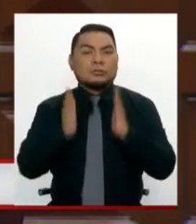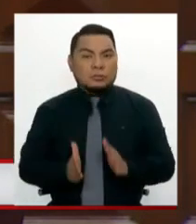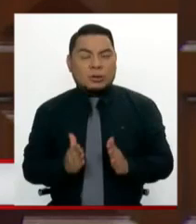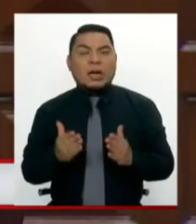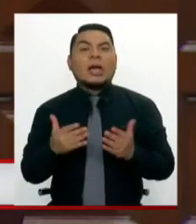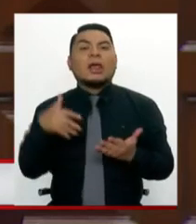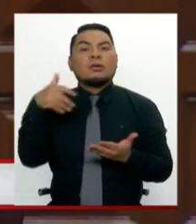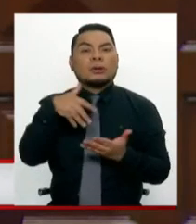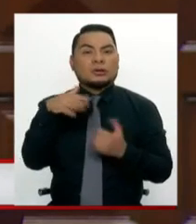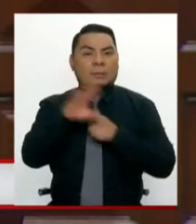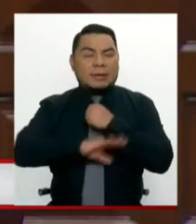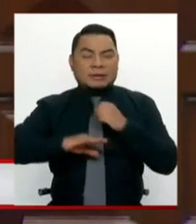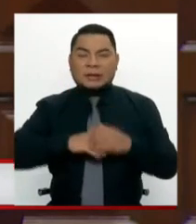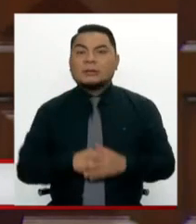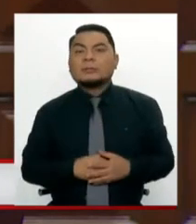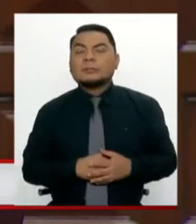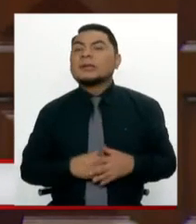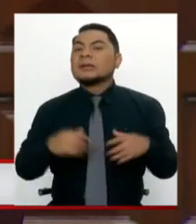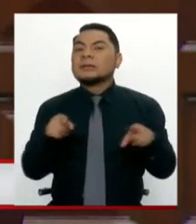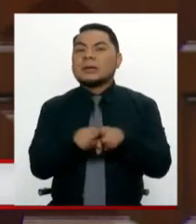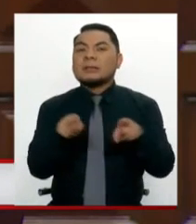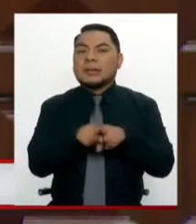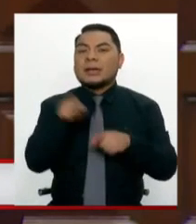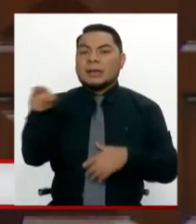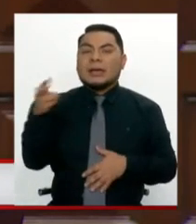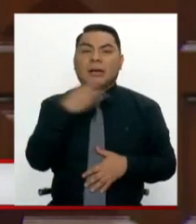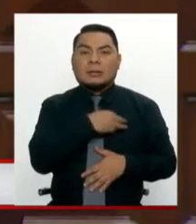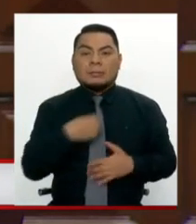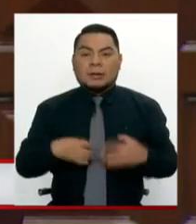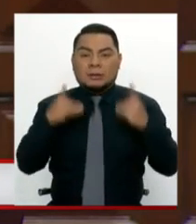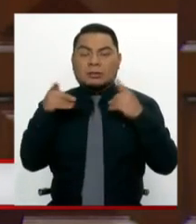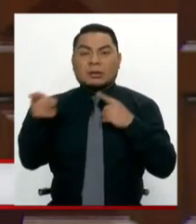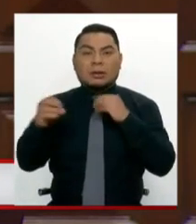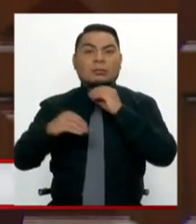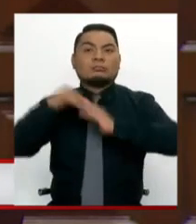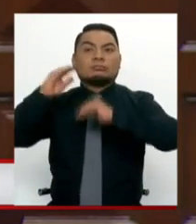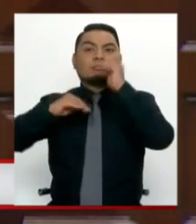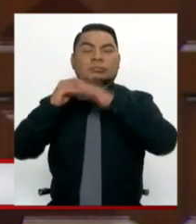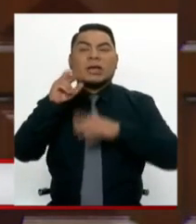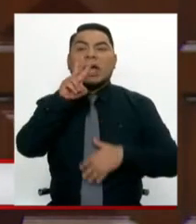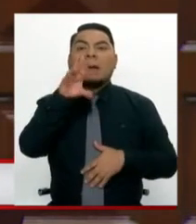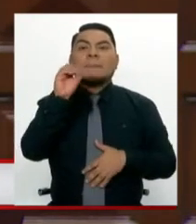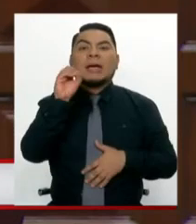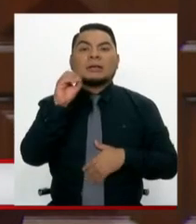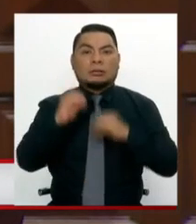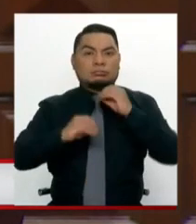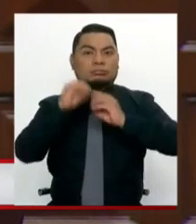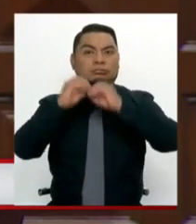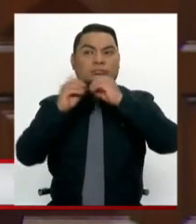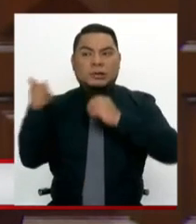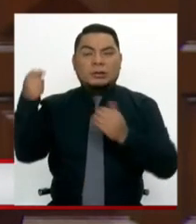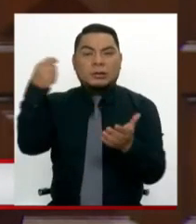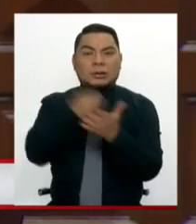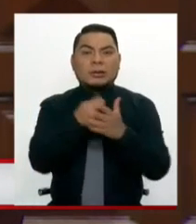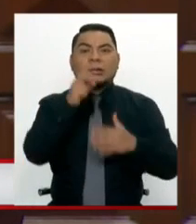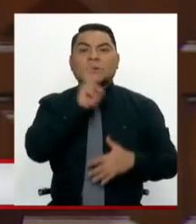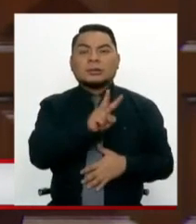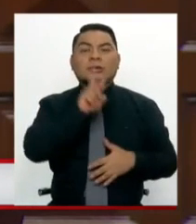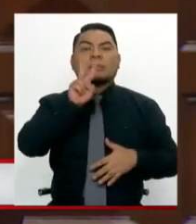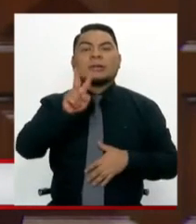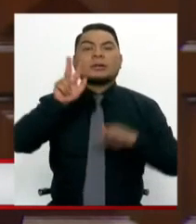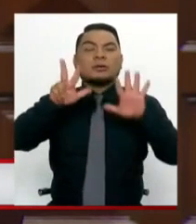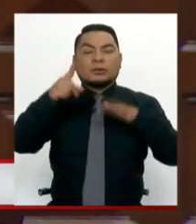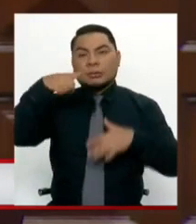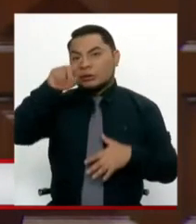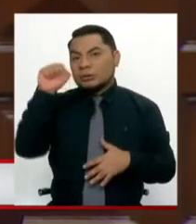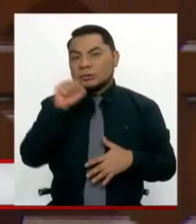educación básica. Asimismo, el Minedo construyó 20 obras directas con una inversión de 228